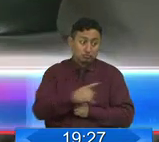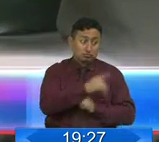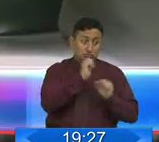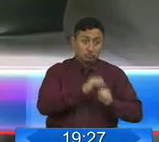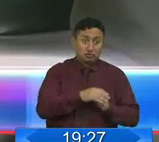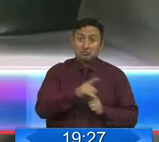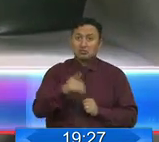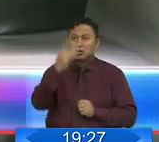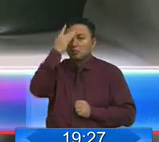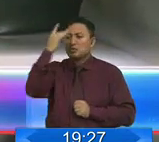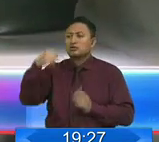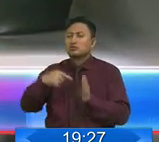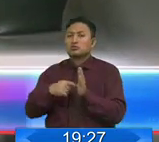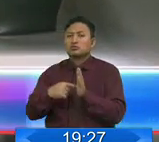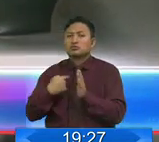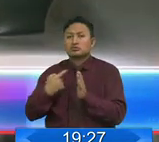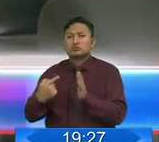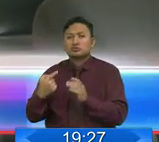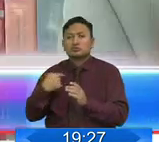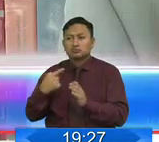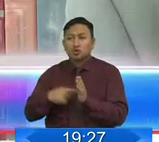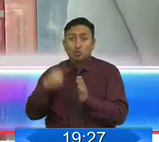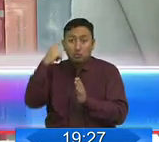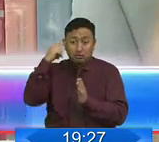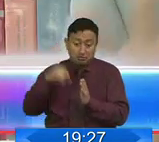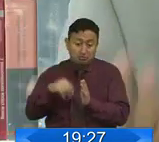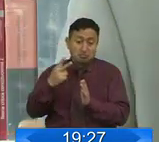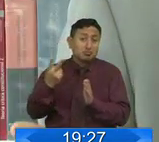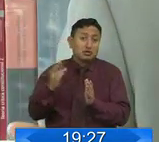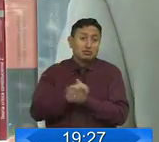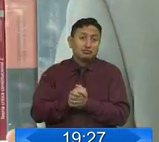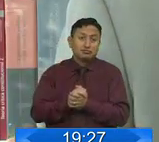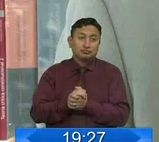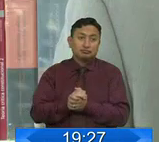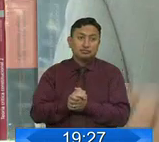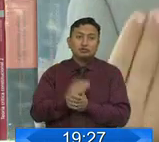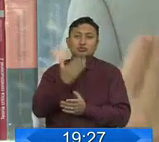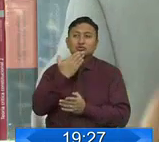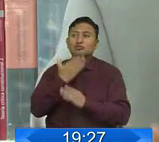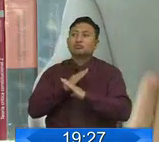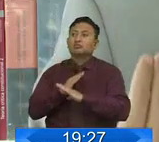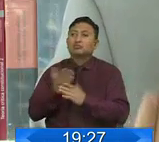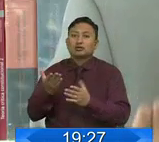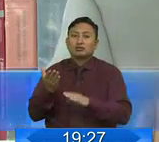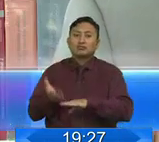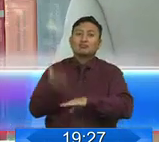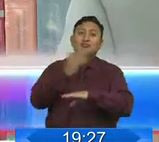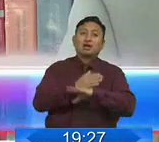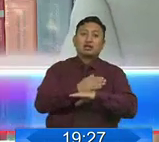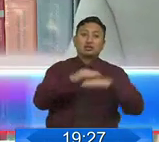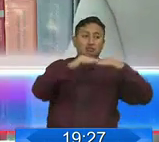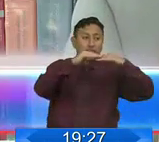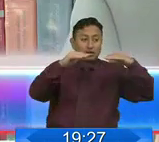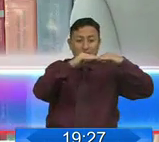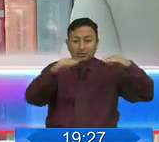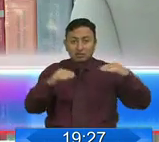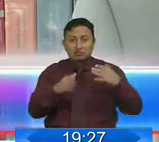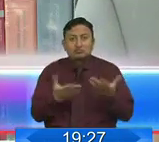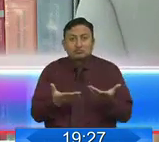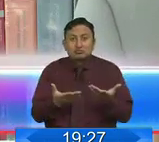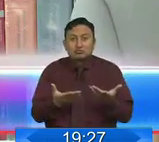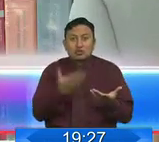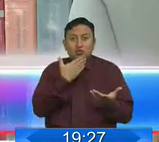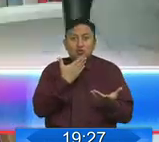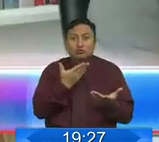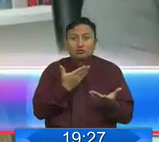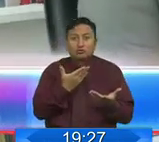¿por qué no me han puesto aquí lo que yo pensaba? Claro, ¿sobre la base de qué voy a reclamar si previamente no se han fijado los parámetros? Ese es el